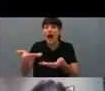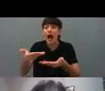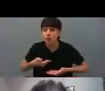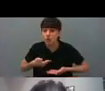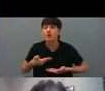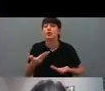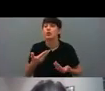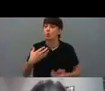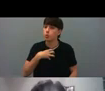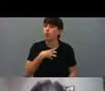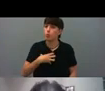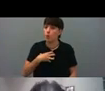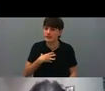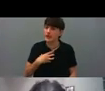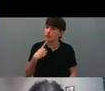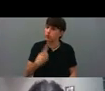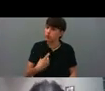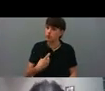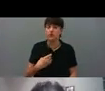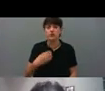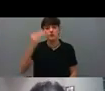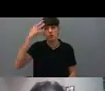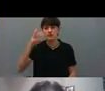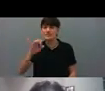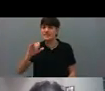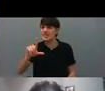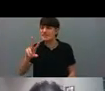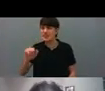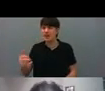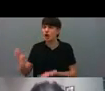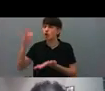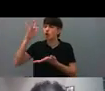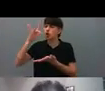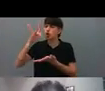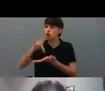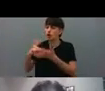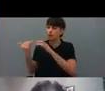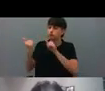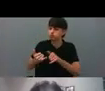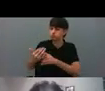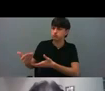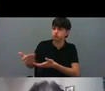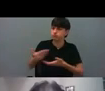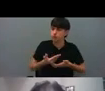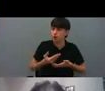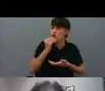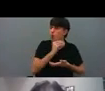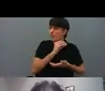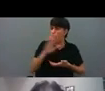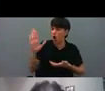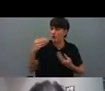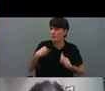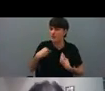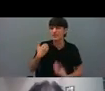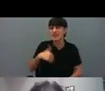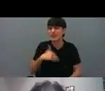Creo que Silvia es lo mejor que me ha pasado en la vida, pero con franqueza son muchas cosas. Ya son casi 20